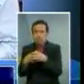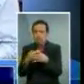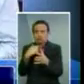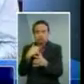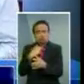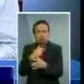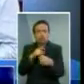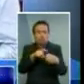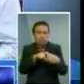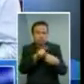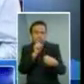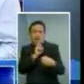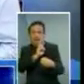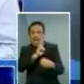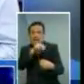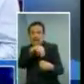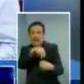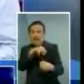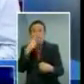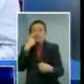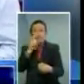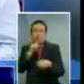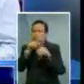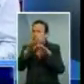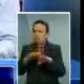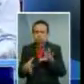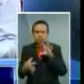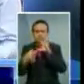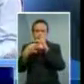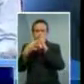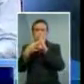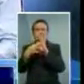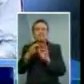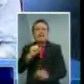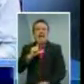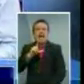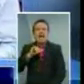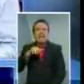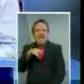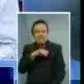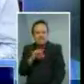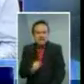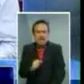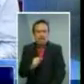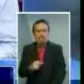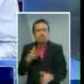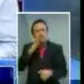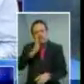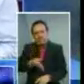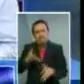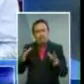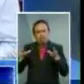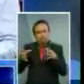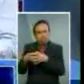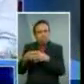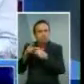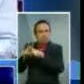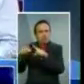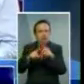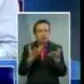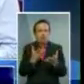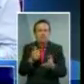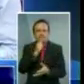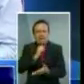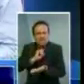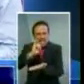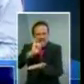alianza, y que vamos a tener que ponernos de acuerdo, que vamos a tener que conversar, que hay que institucionalizar nuestra alianza. Hoy día la verdad es que tiene muy poco de eso,